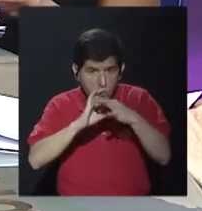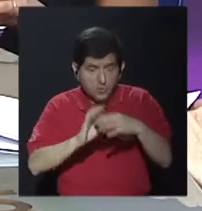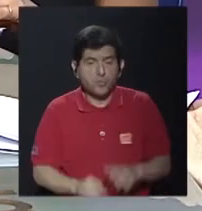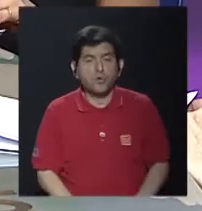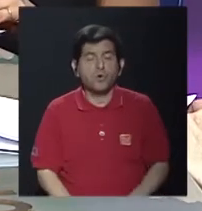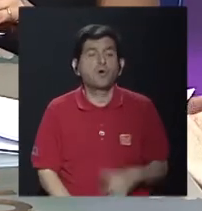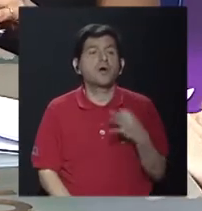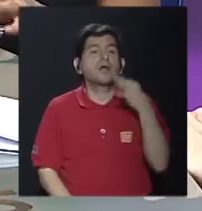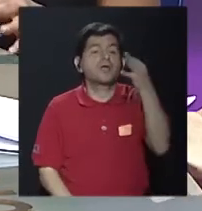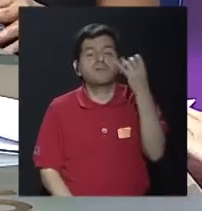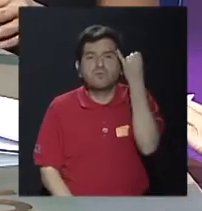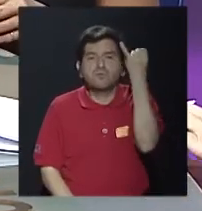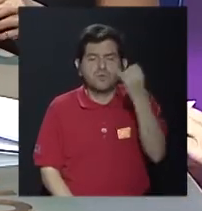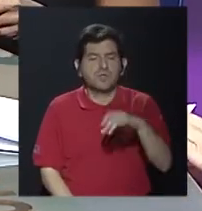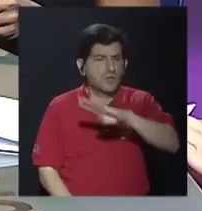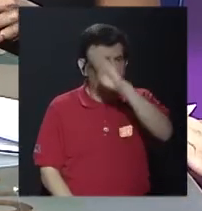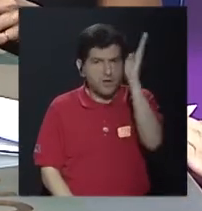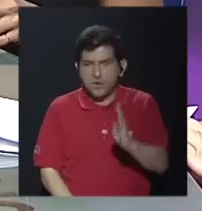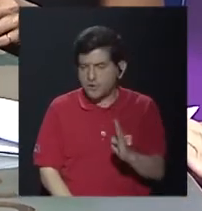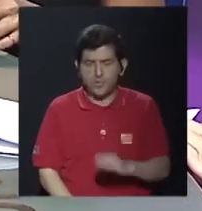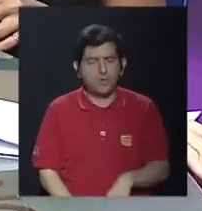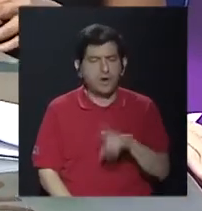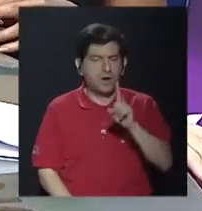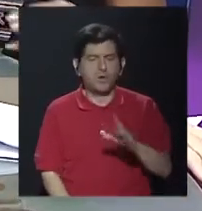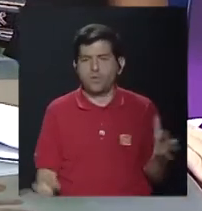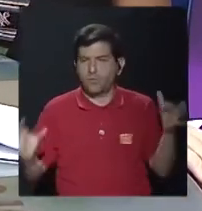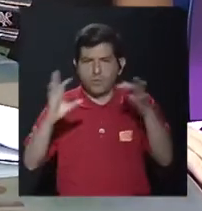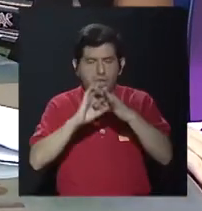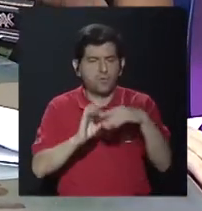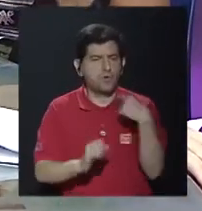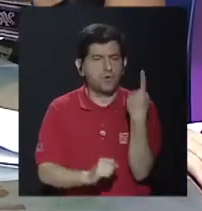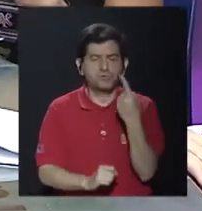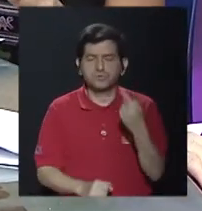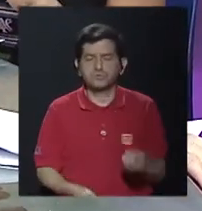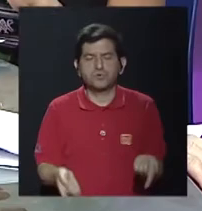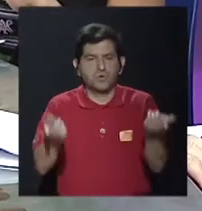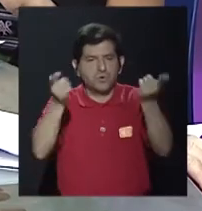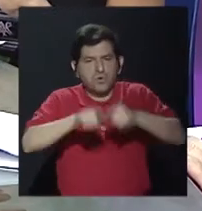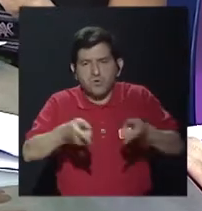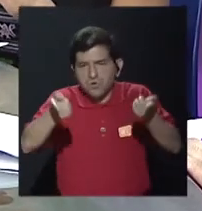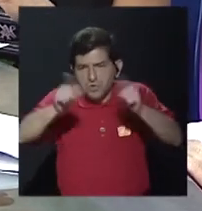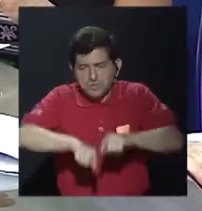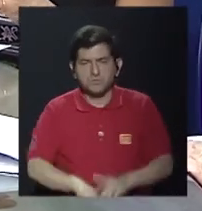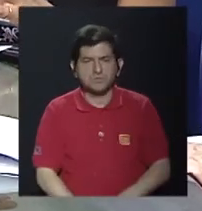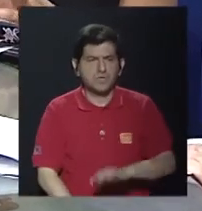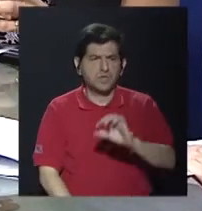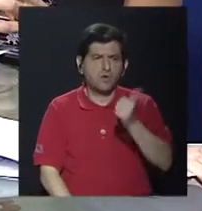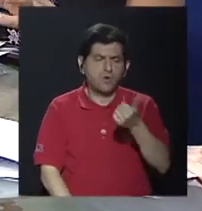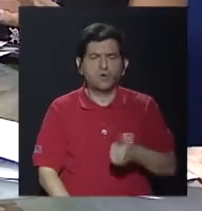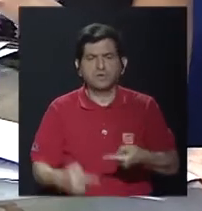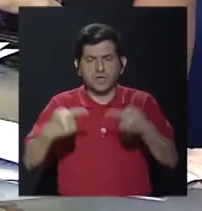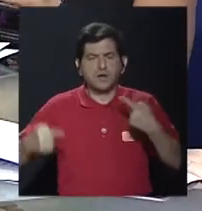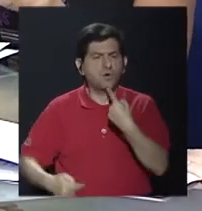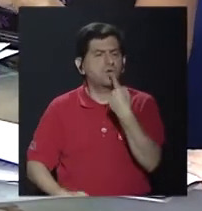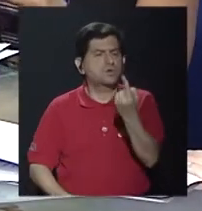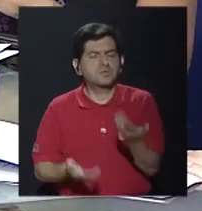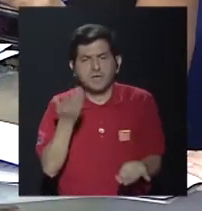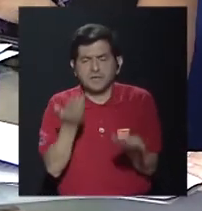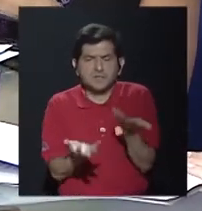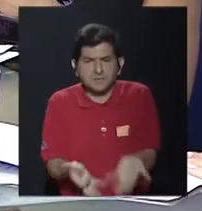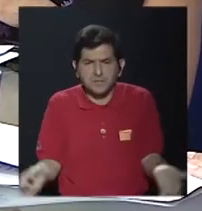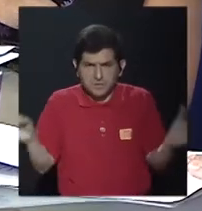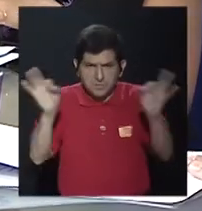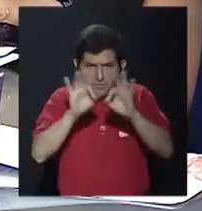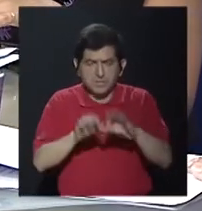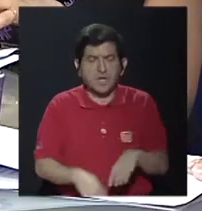a tener nunca una articulación más allá de lo puntual, ¿verdad? Luego habían como contradicciones importantes, digamos, o cosas donde